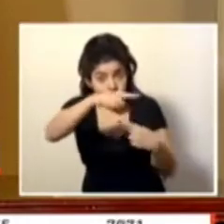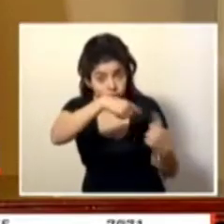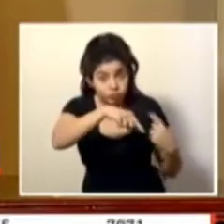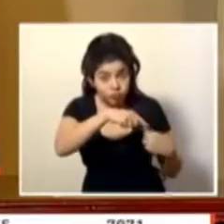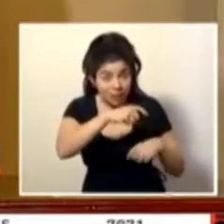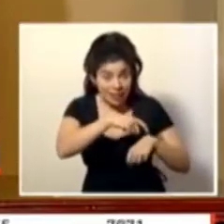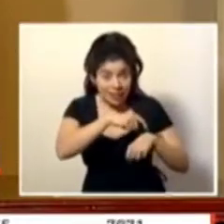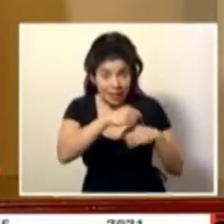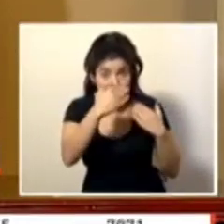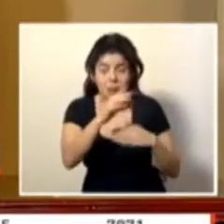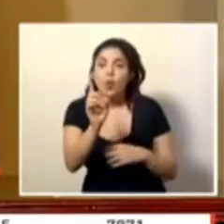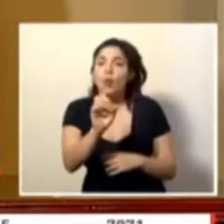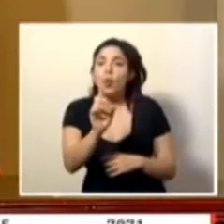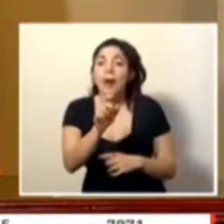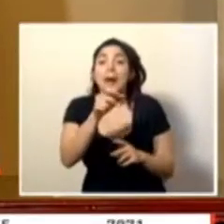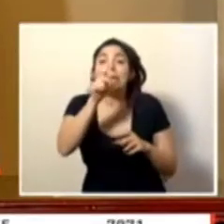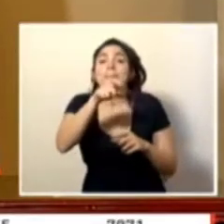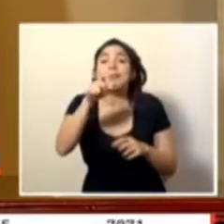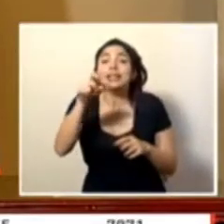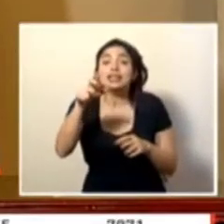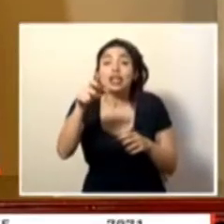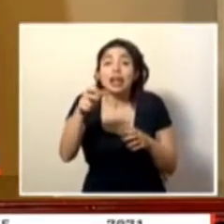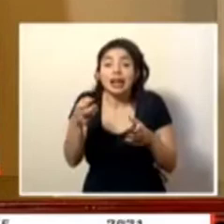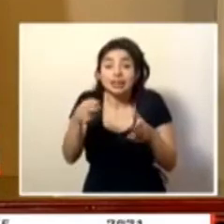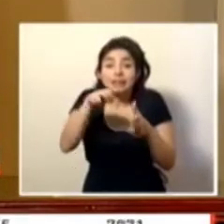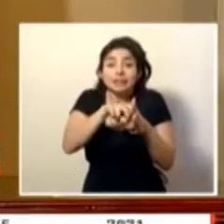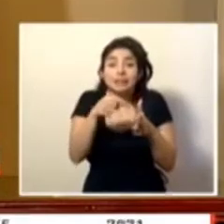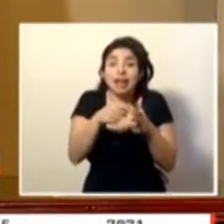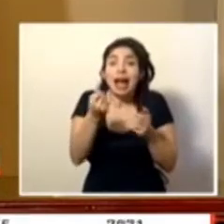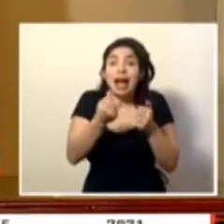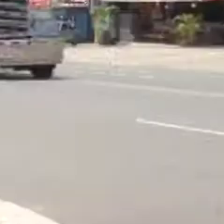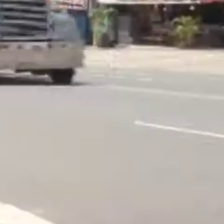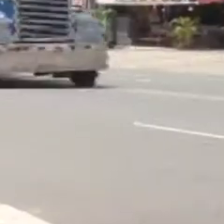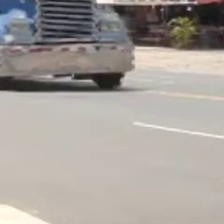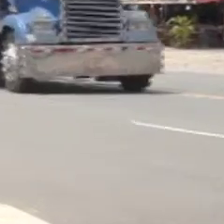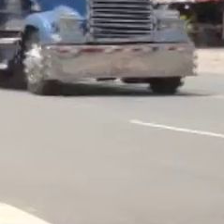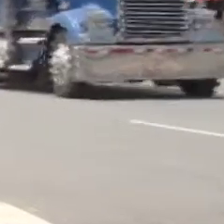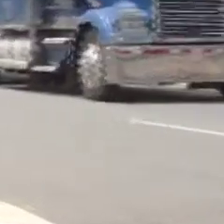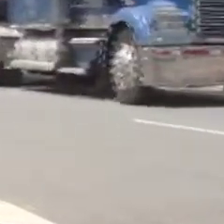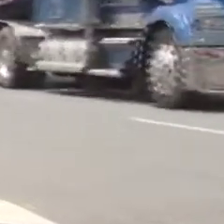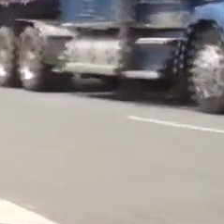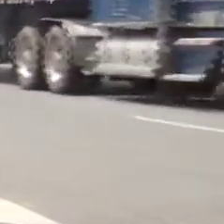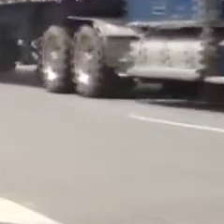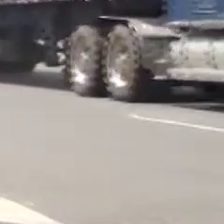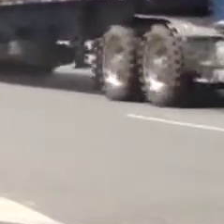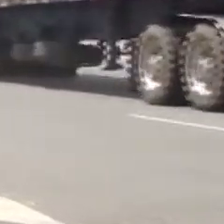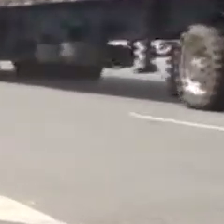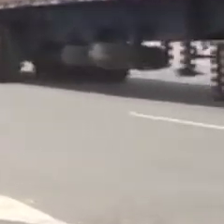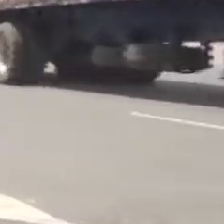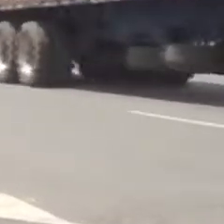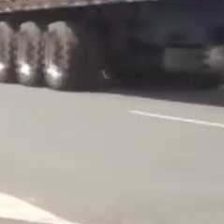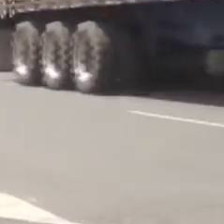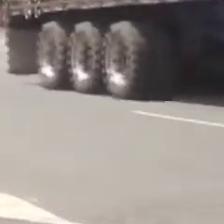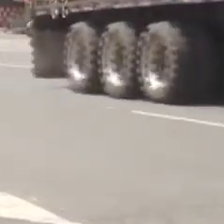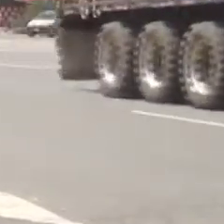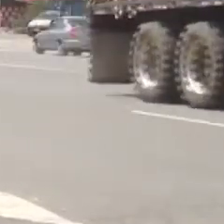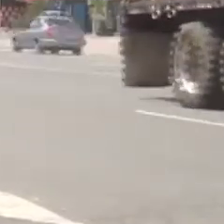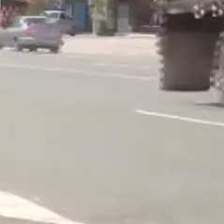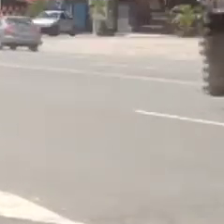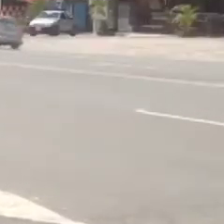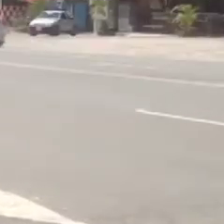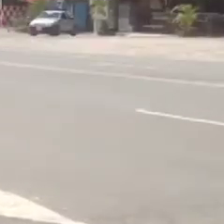de movimiento, es cómo las personas que van en ese vehículo se mueven de un sitio a otro y ahí es donde generan esa transmisión.